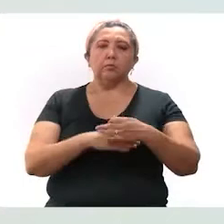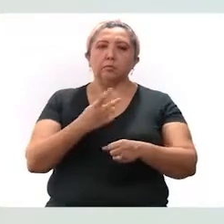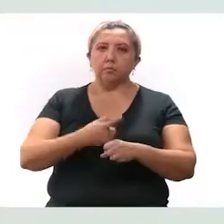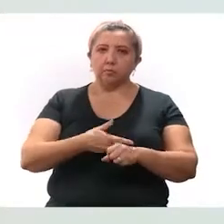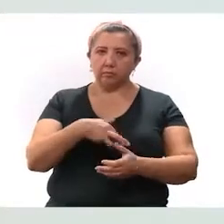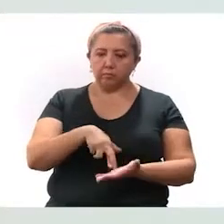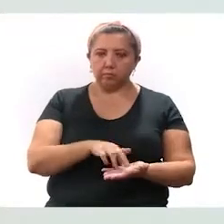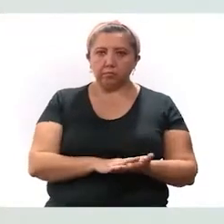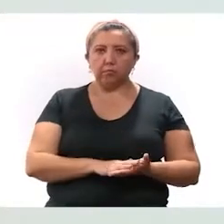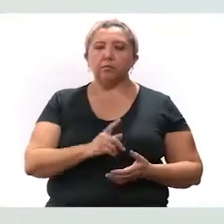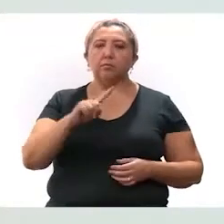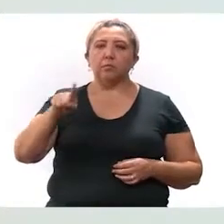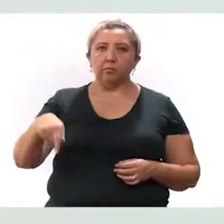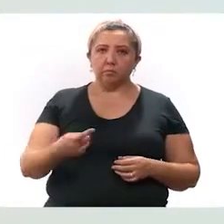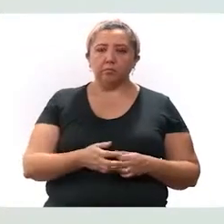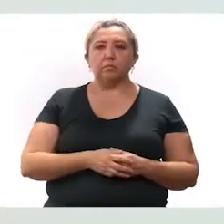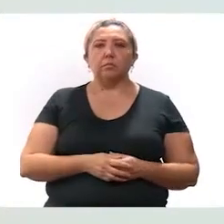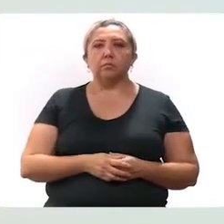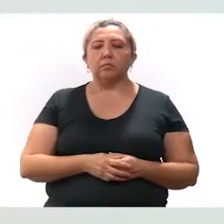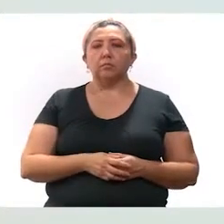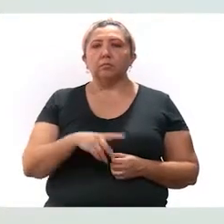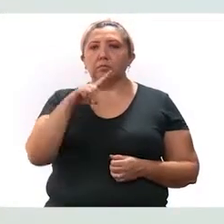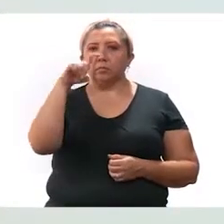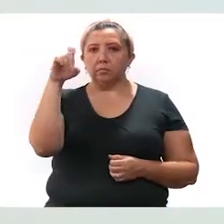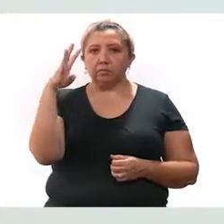total de contagios registrados, que es